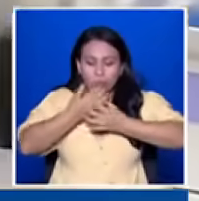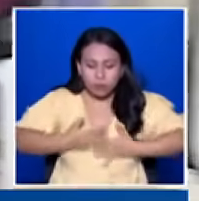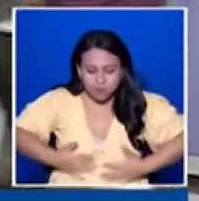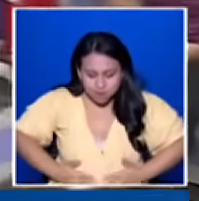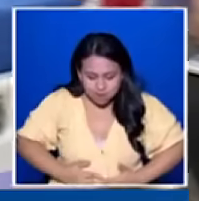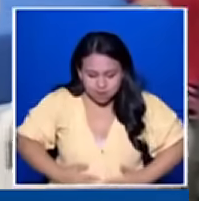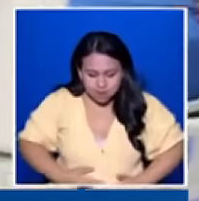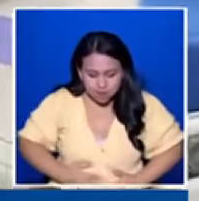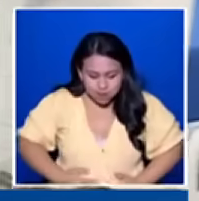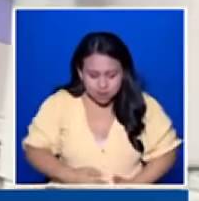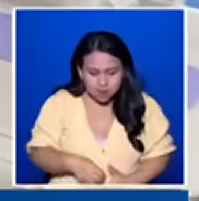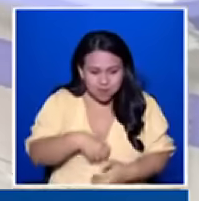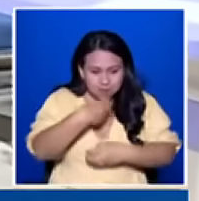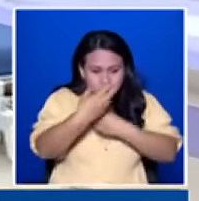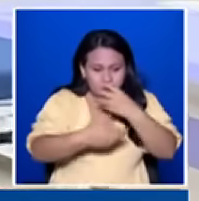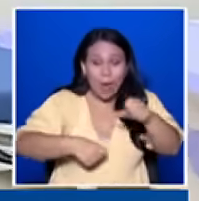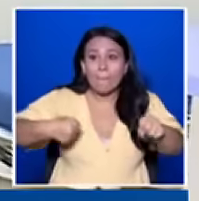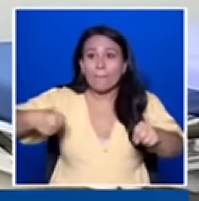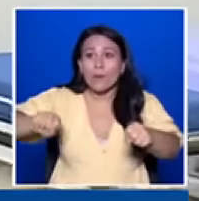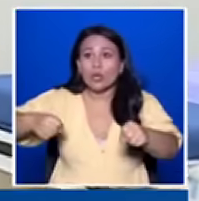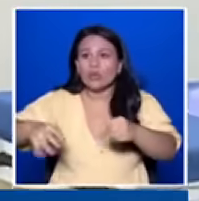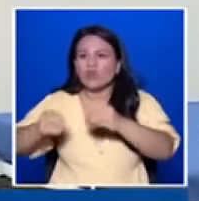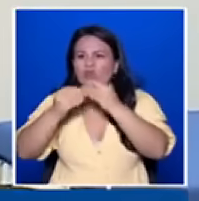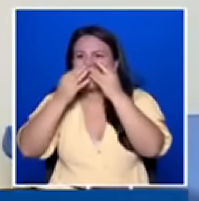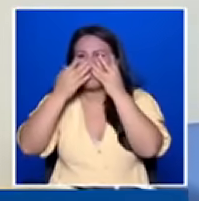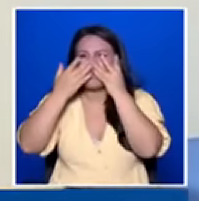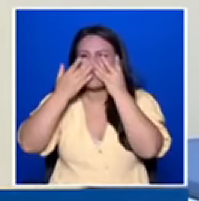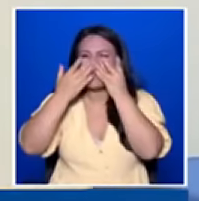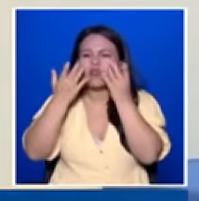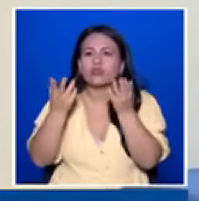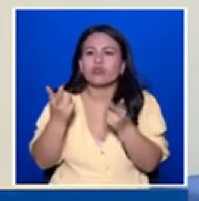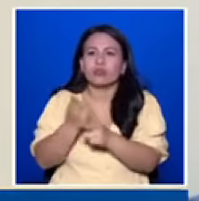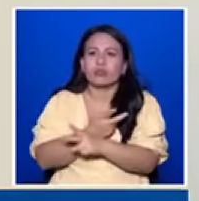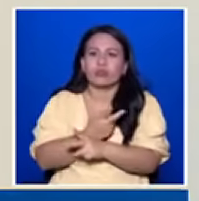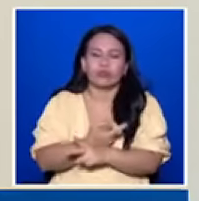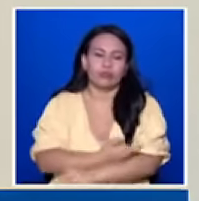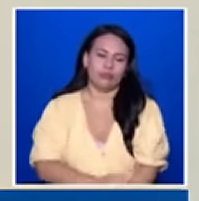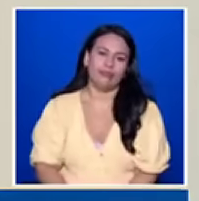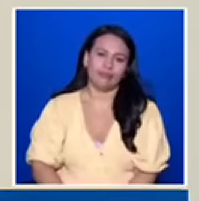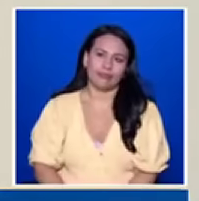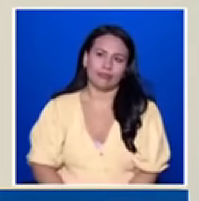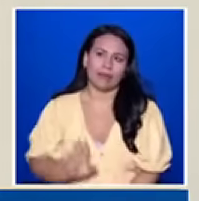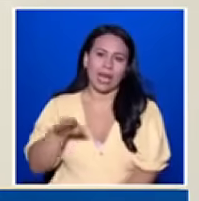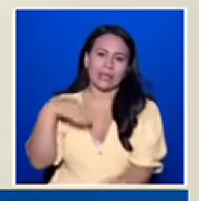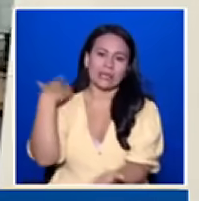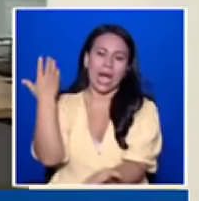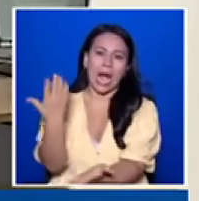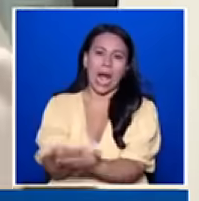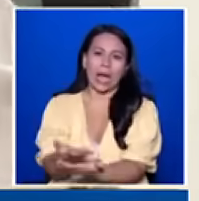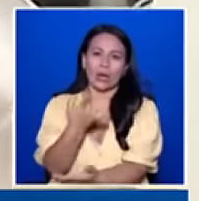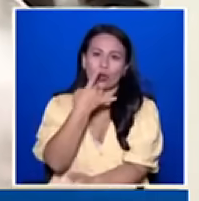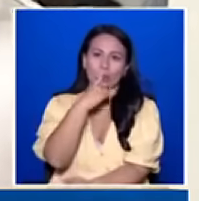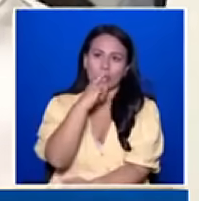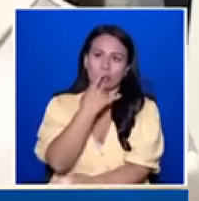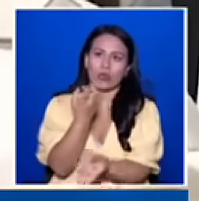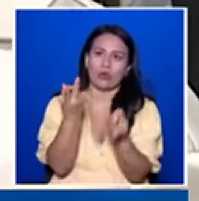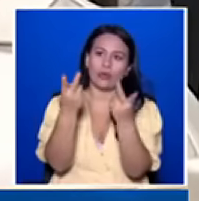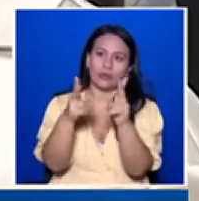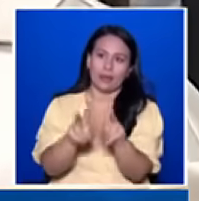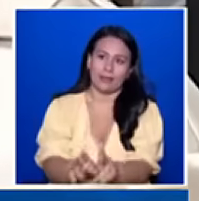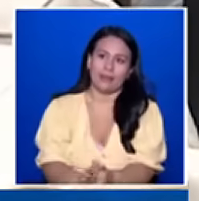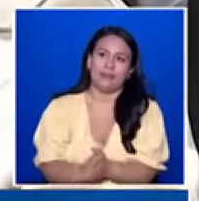a la zona que hay mucha confluencia de motociclistas, motos, tricimotos, hay bastantes pacientes que tienen problemas traumatológicos. Y precisamente para eso